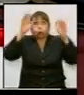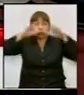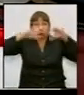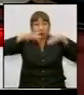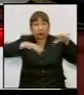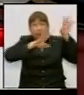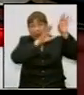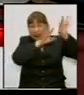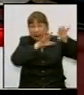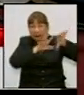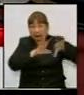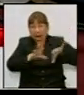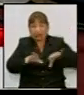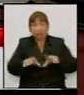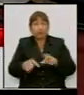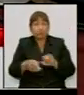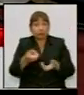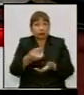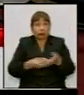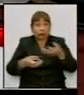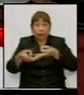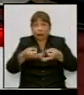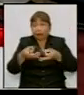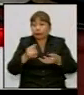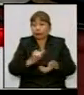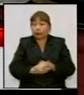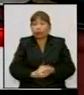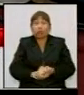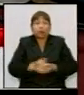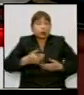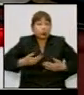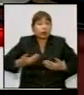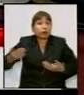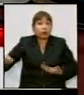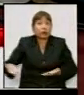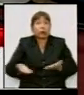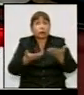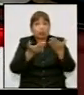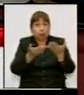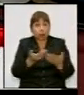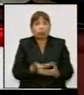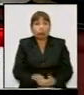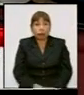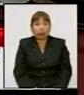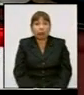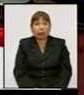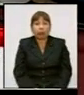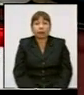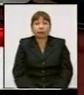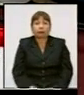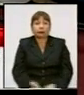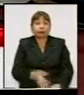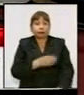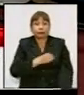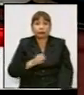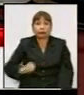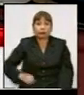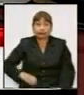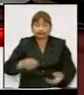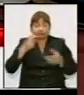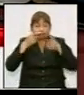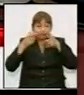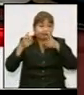podría ser al Ministerio de Economía y Finanzas, al BCR, y sobre todo poder darle un monitoreo